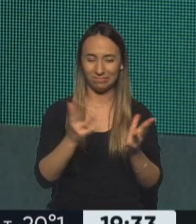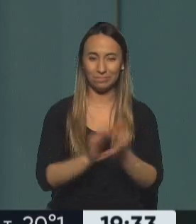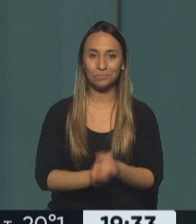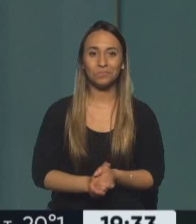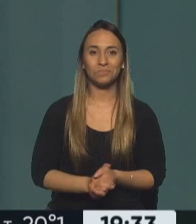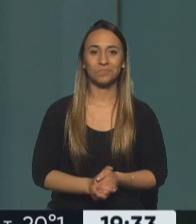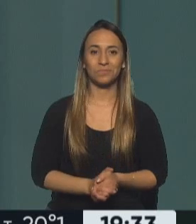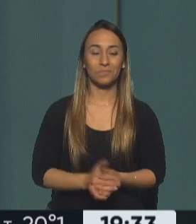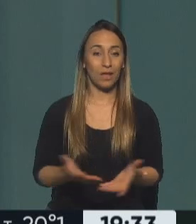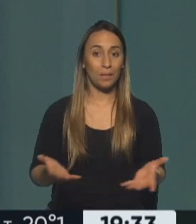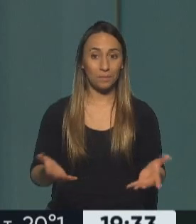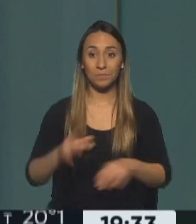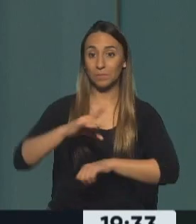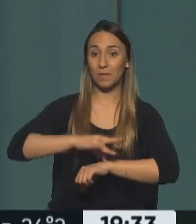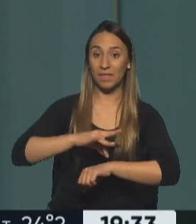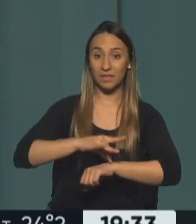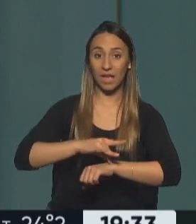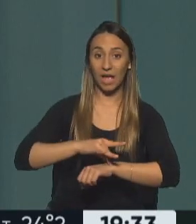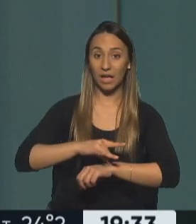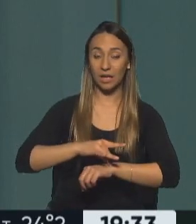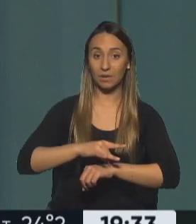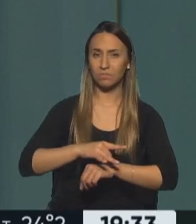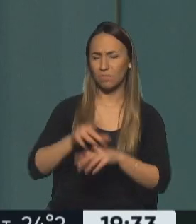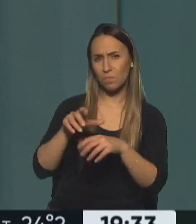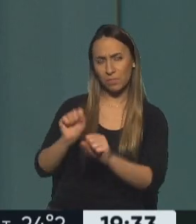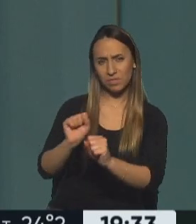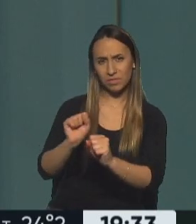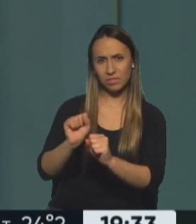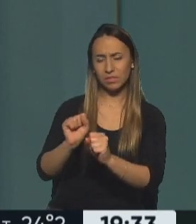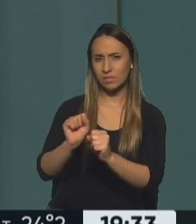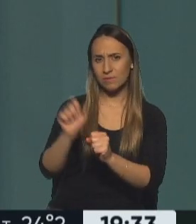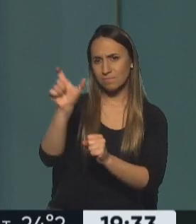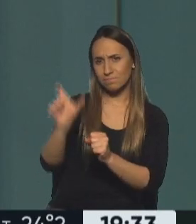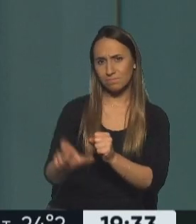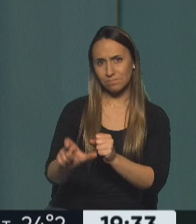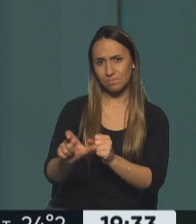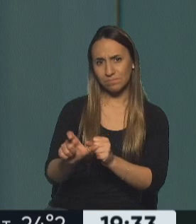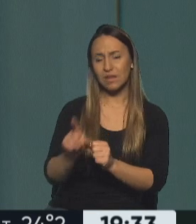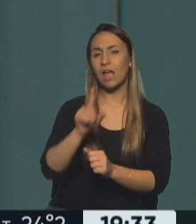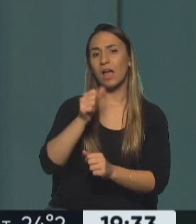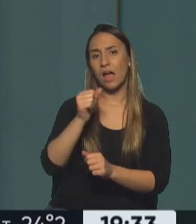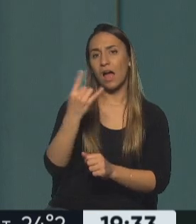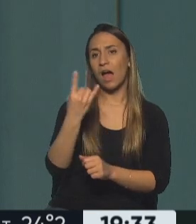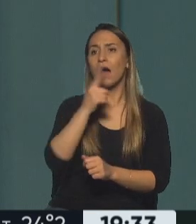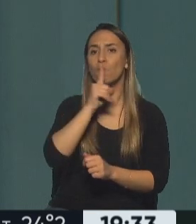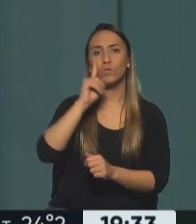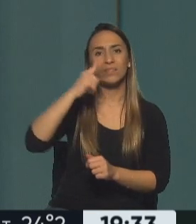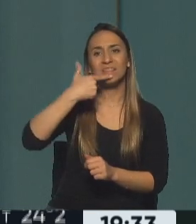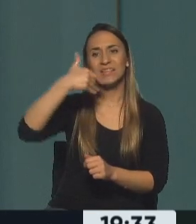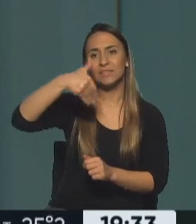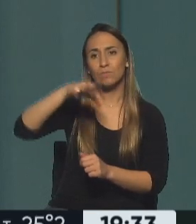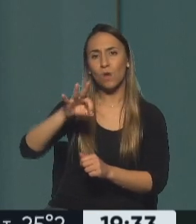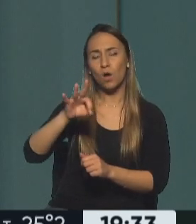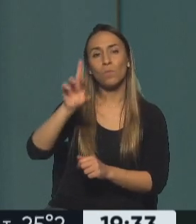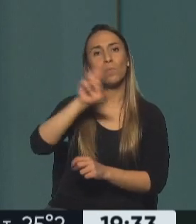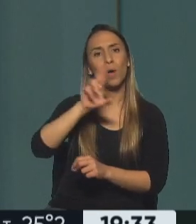difícil. Una médica rusa detecta el trastorno autista en los niños. Una mujer. Una mujer médica. Años